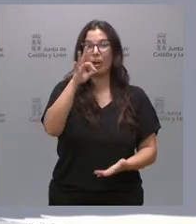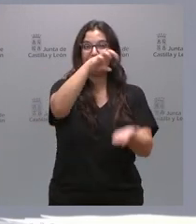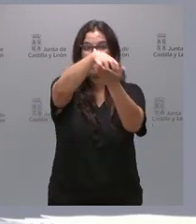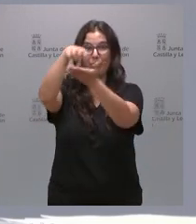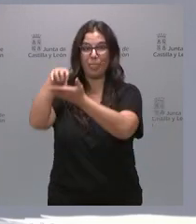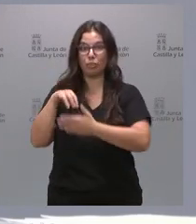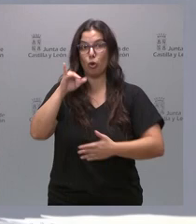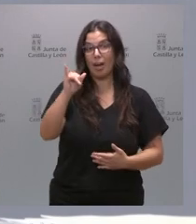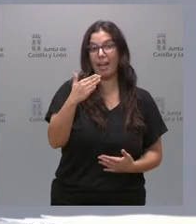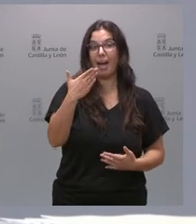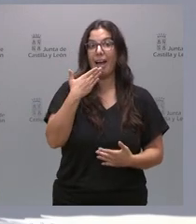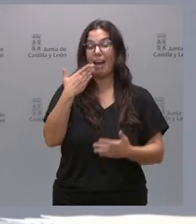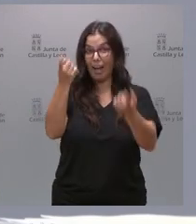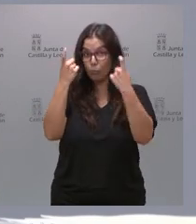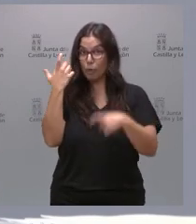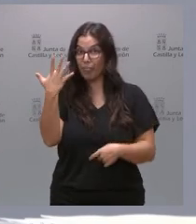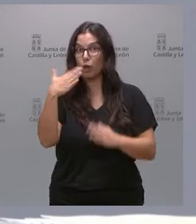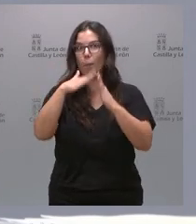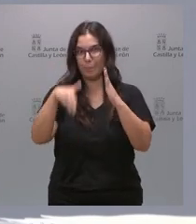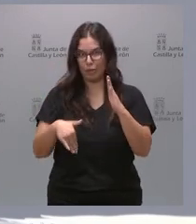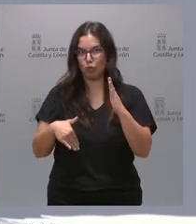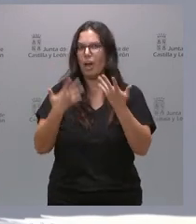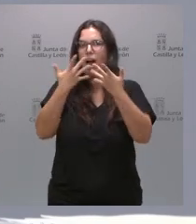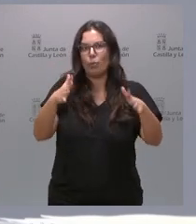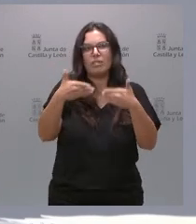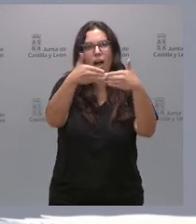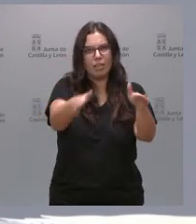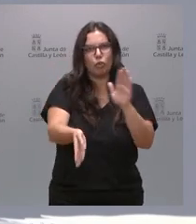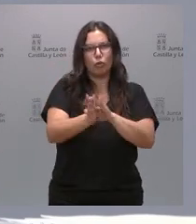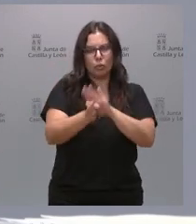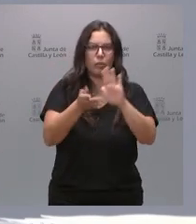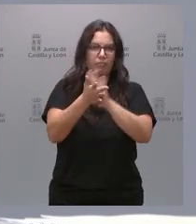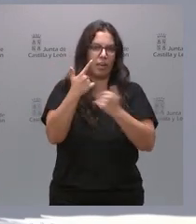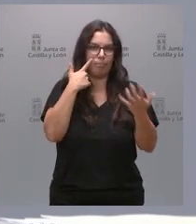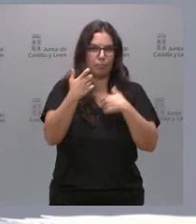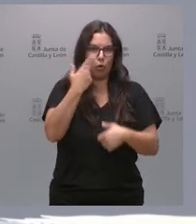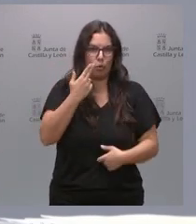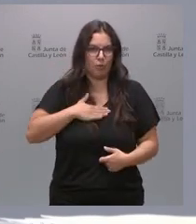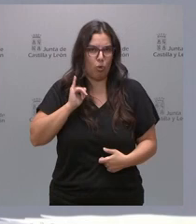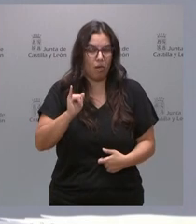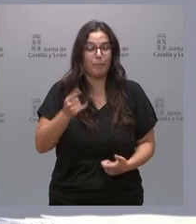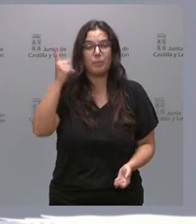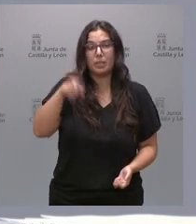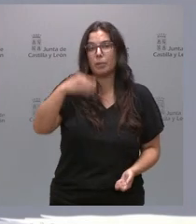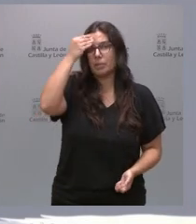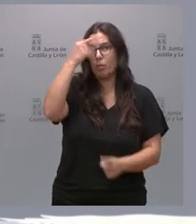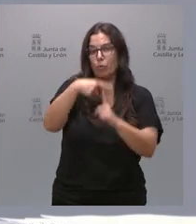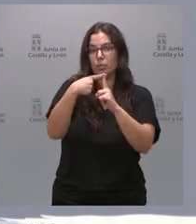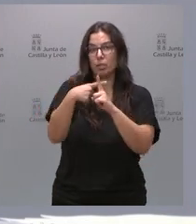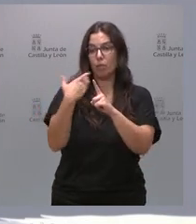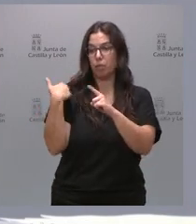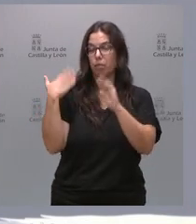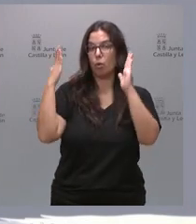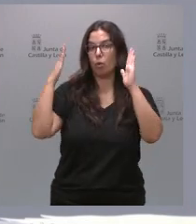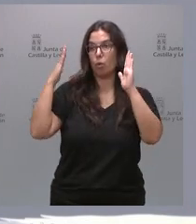con menos de cinco alumnos lo que refleja claramente ese compromiso y por otra parte nos parece positivo el haber acordado en